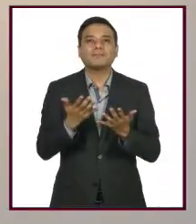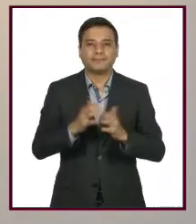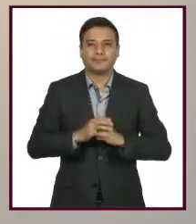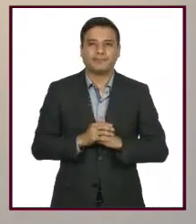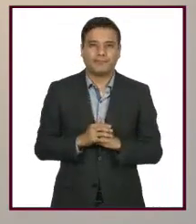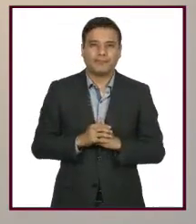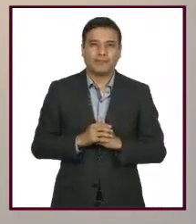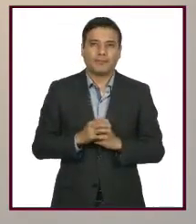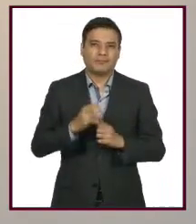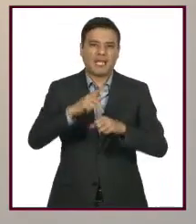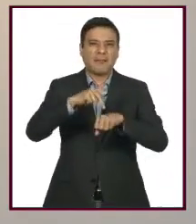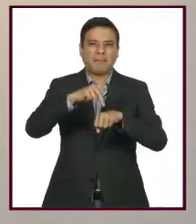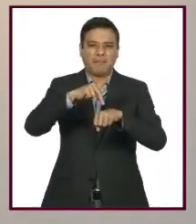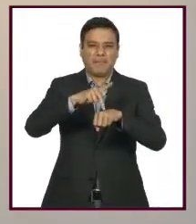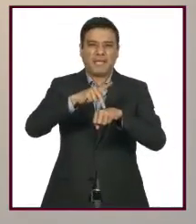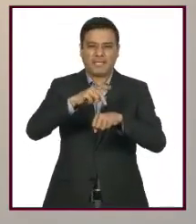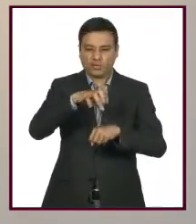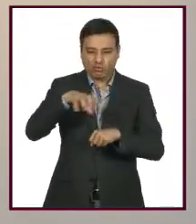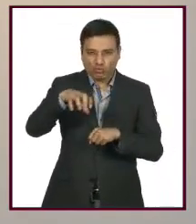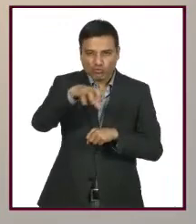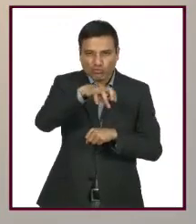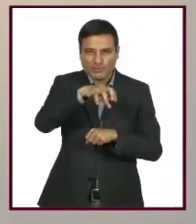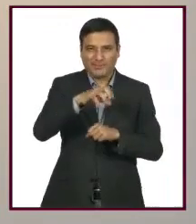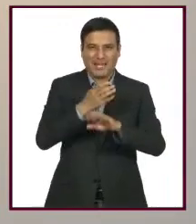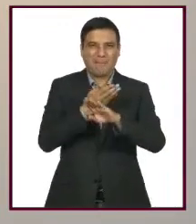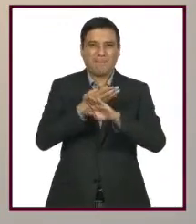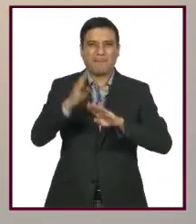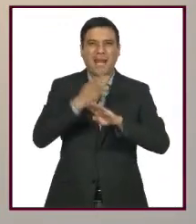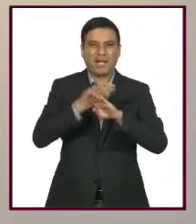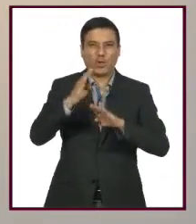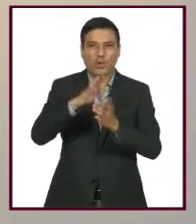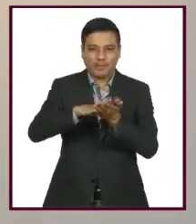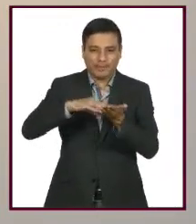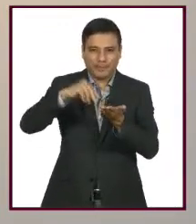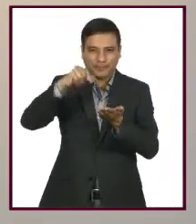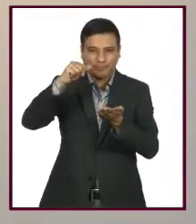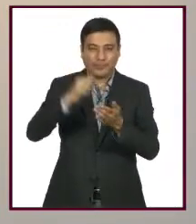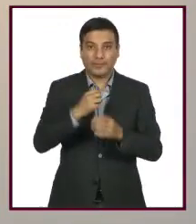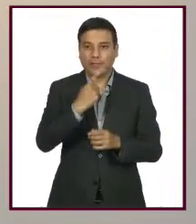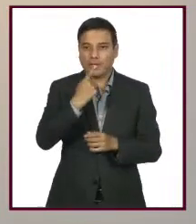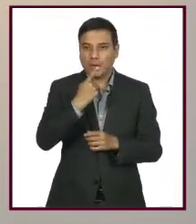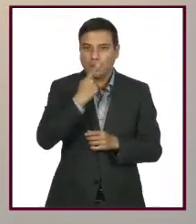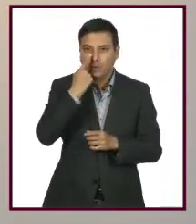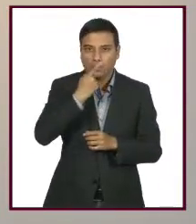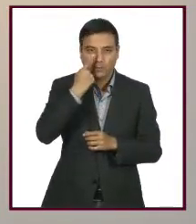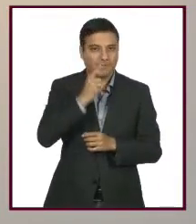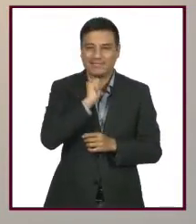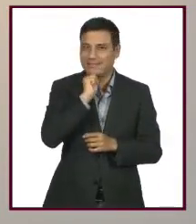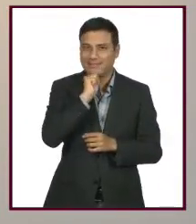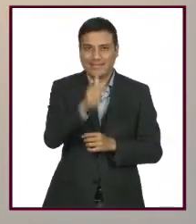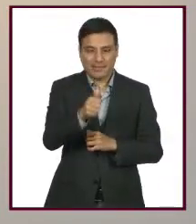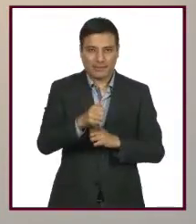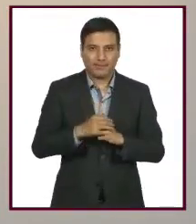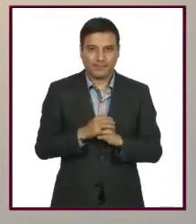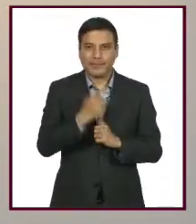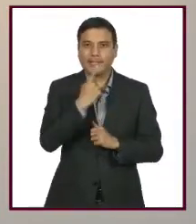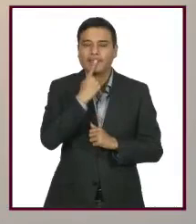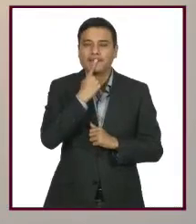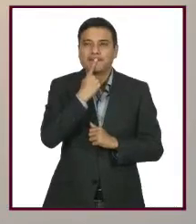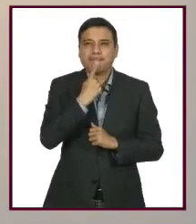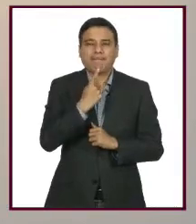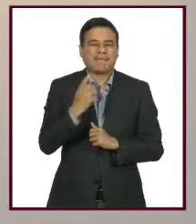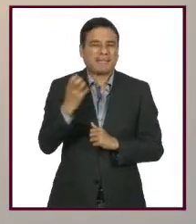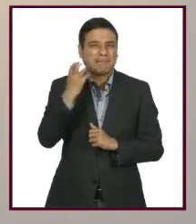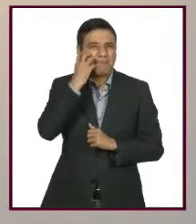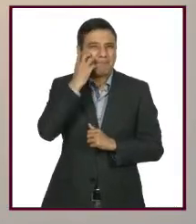como piedras o polvo blanco en el cual no tiene ningún tipo de olor, tiene un sabor